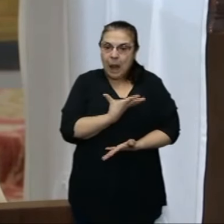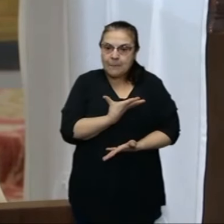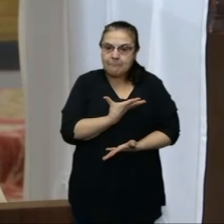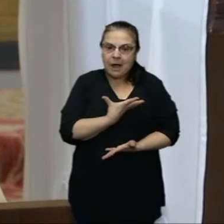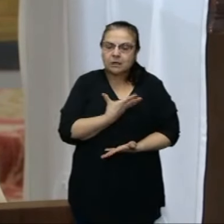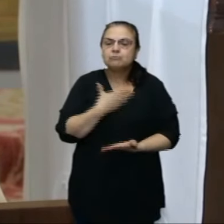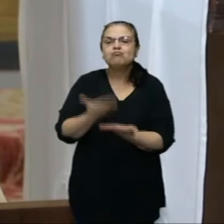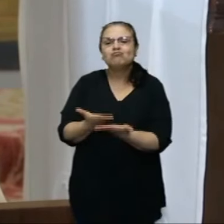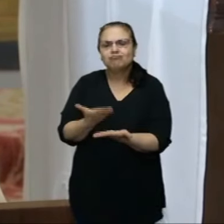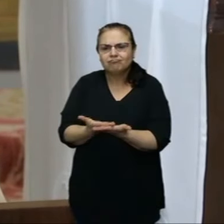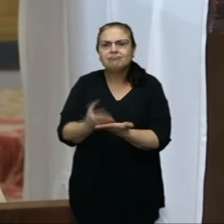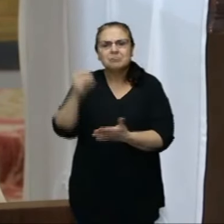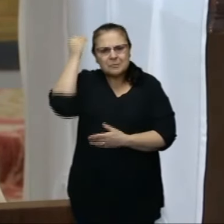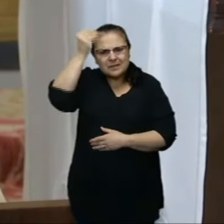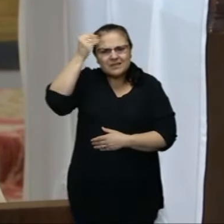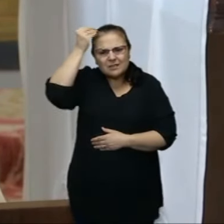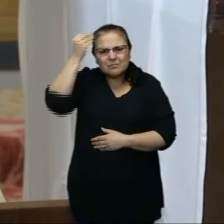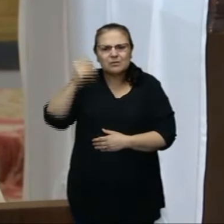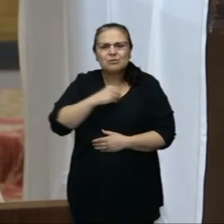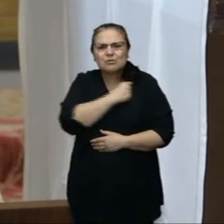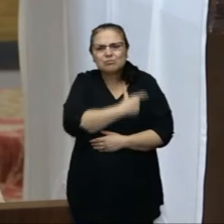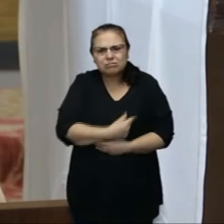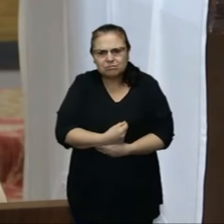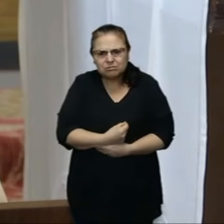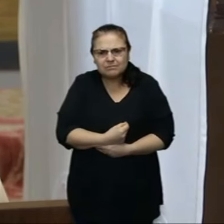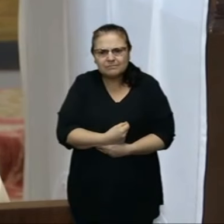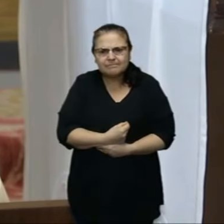los pensamientos de muchos corazones».